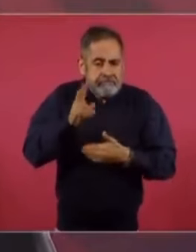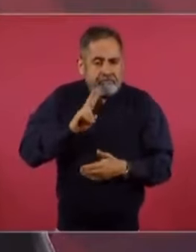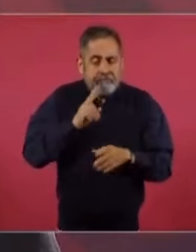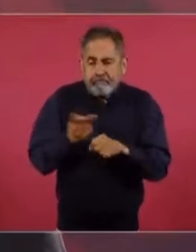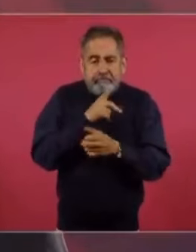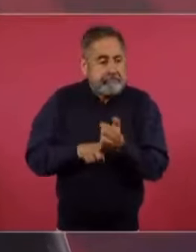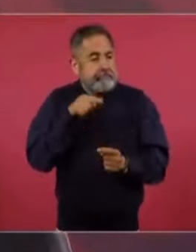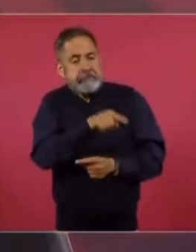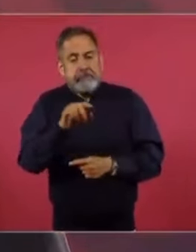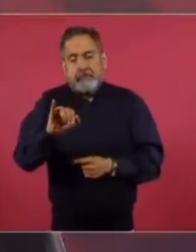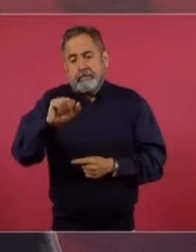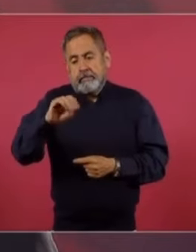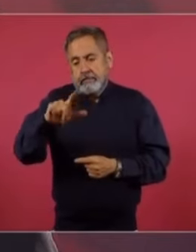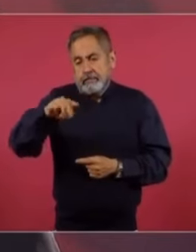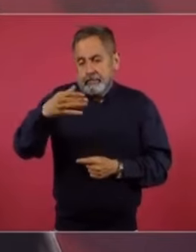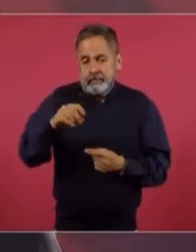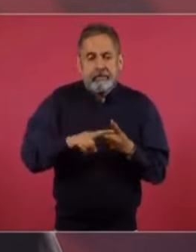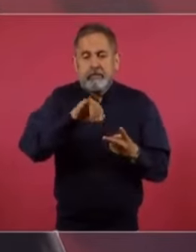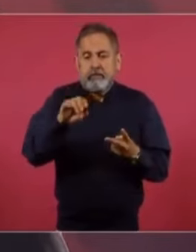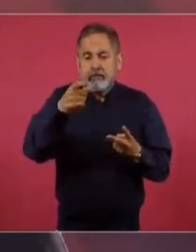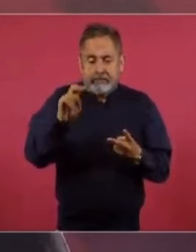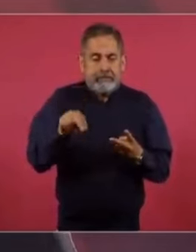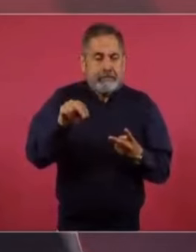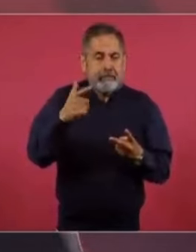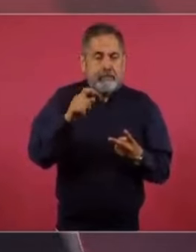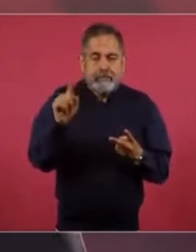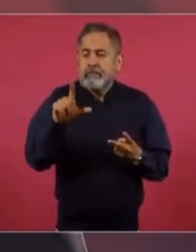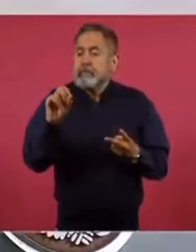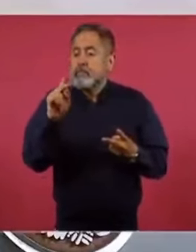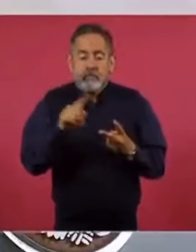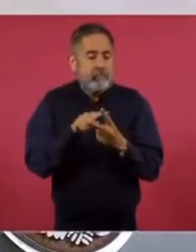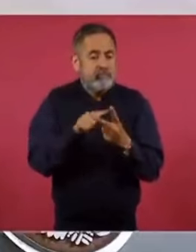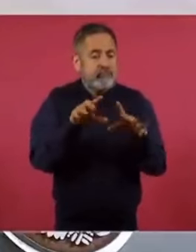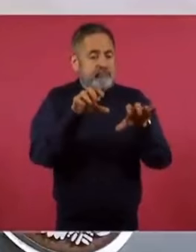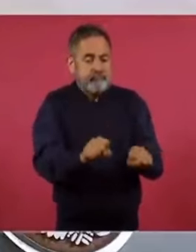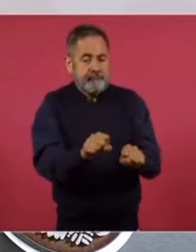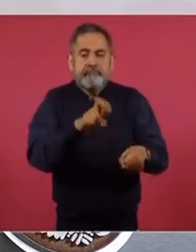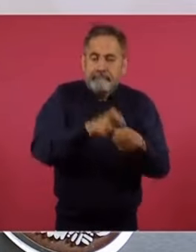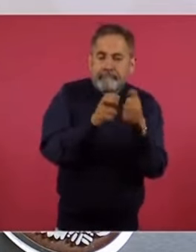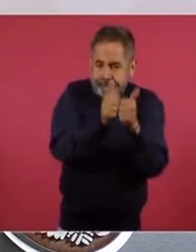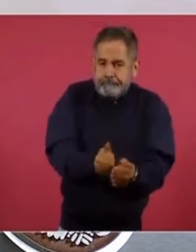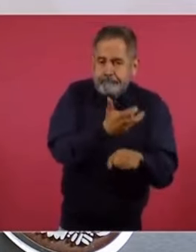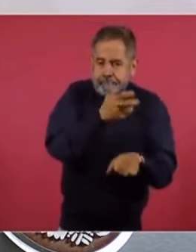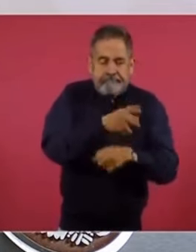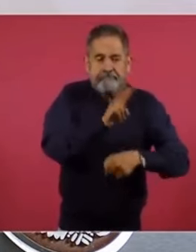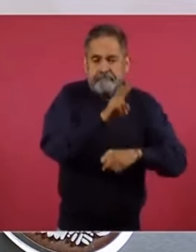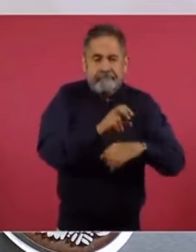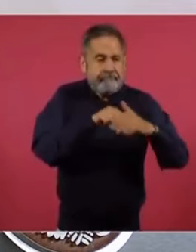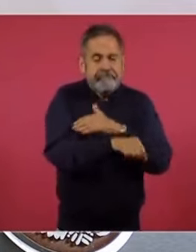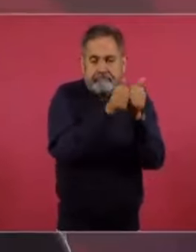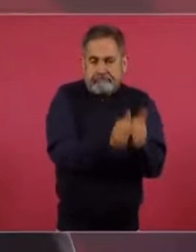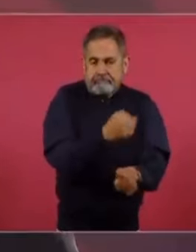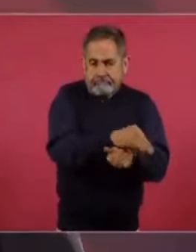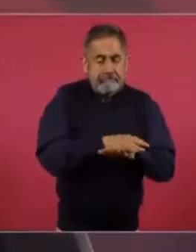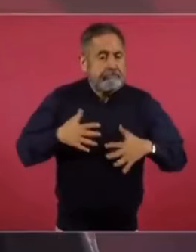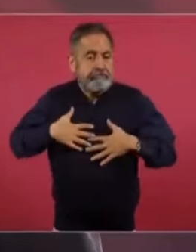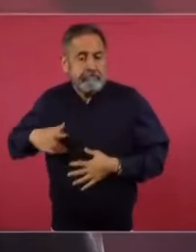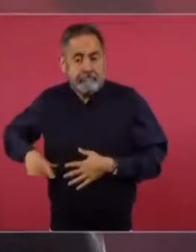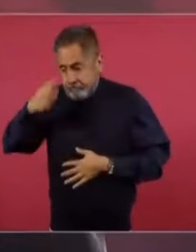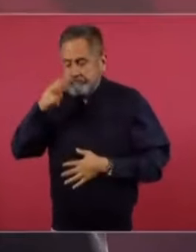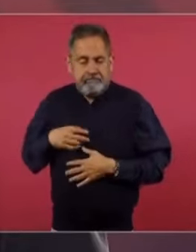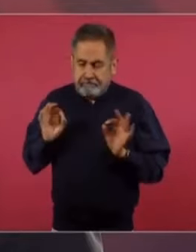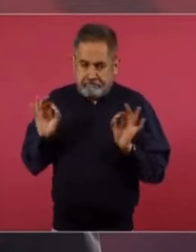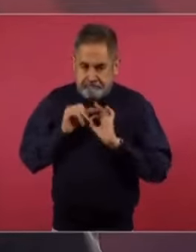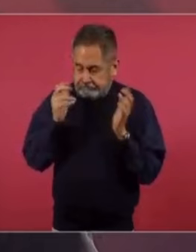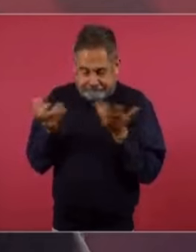en los que Ismael El Mayo Zambada y Joaquín Guzmán López quedaron bajo custodia de las autoridades estadounidenses y en cuya acción no participó el